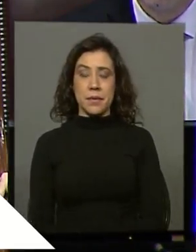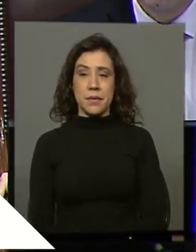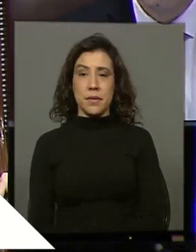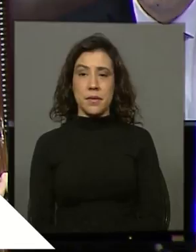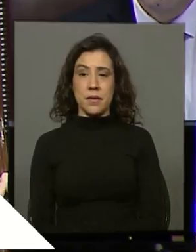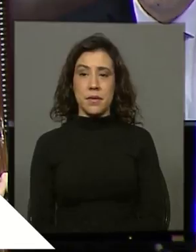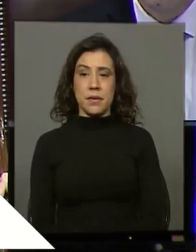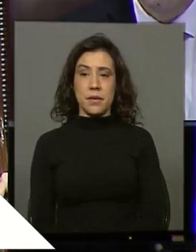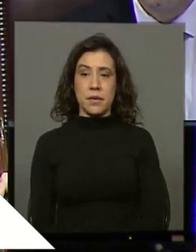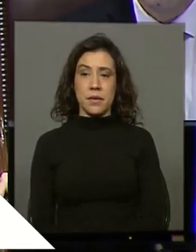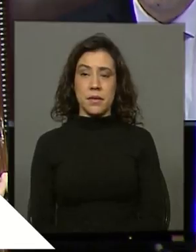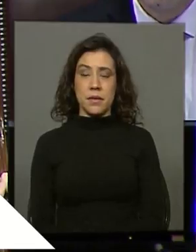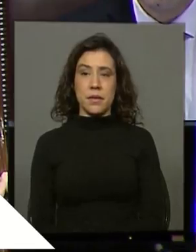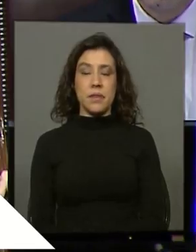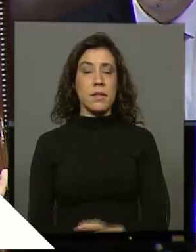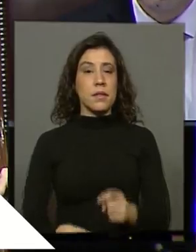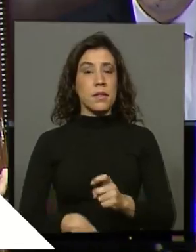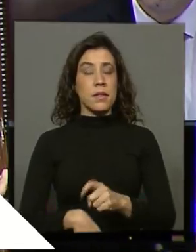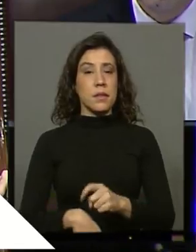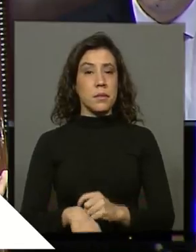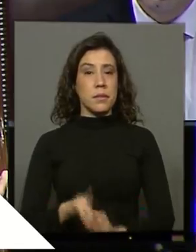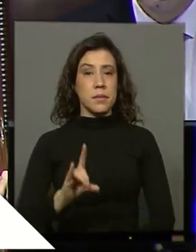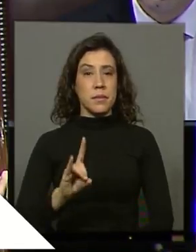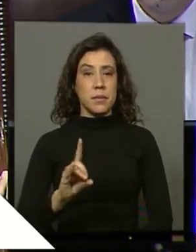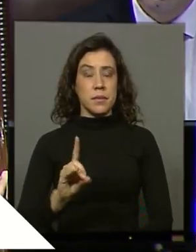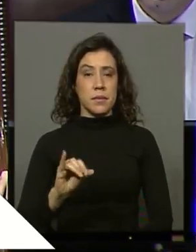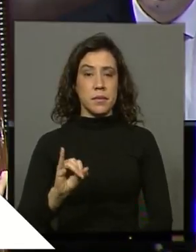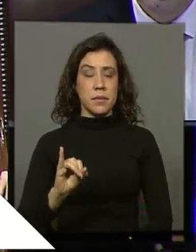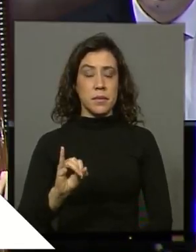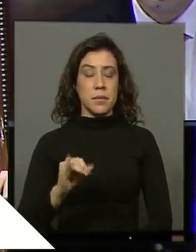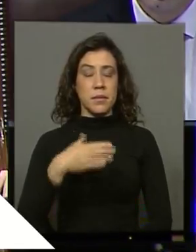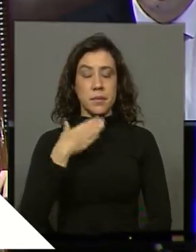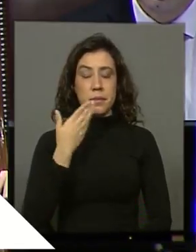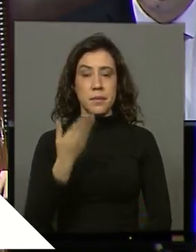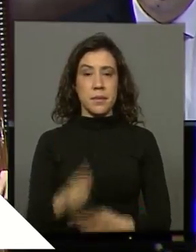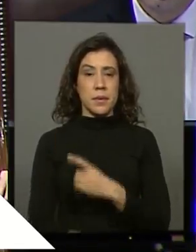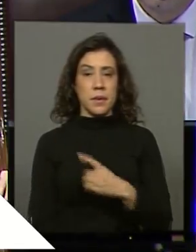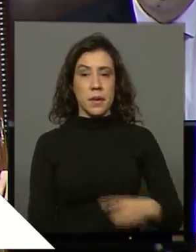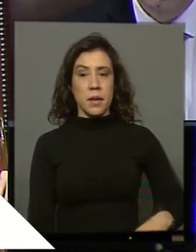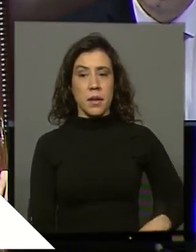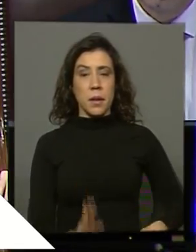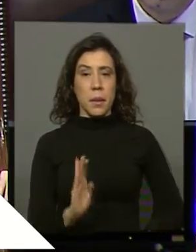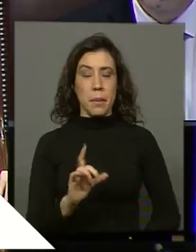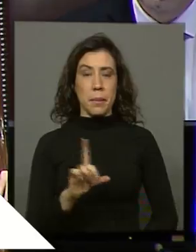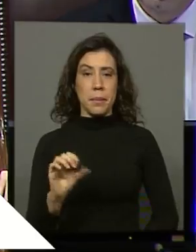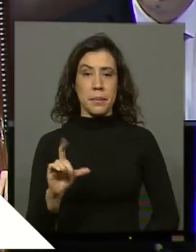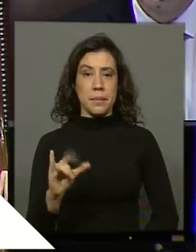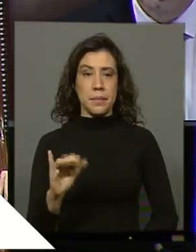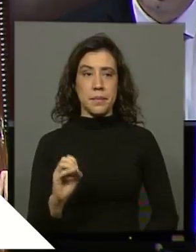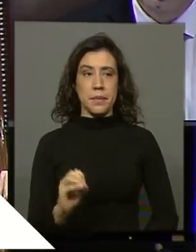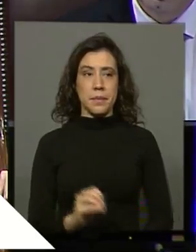en el tiempo de la bancada de la Unión Democrática Independiente tiene la palabra el diputado Jaime Meloni